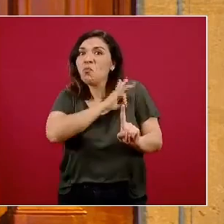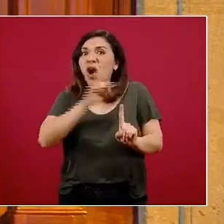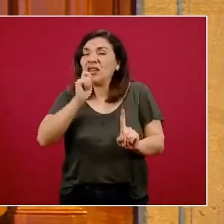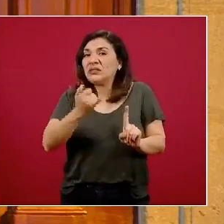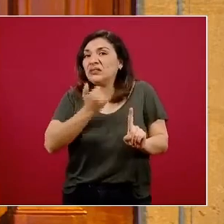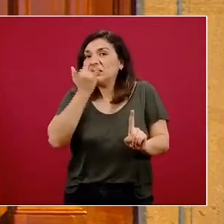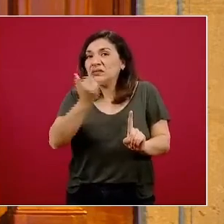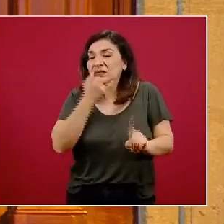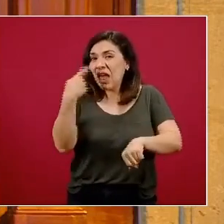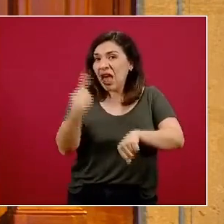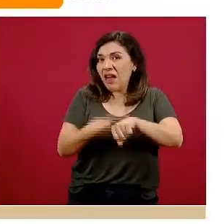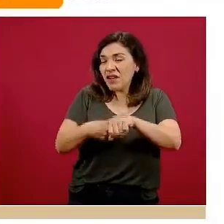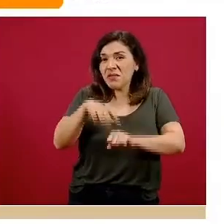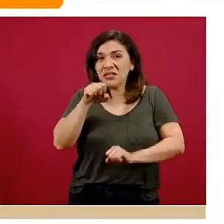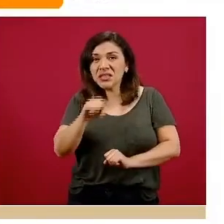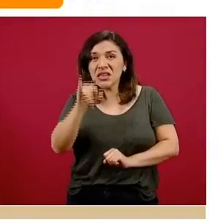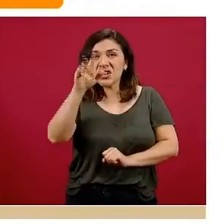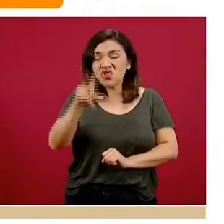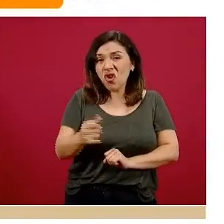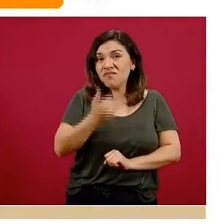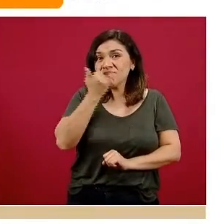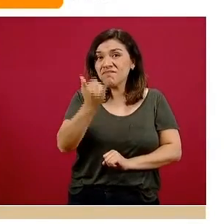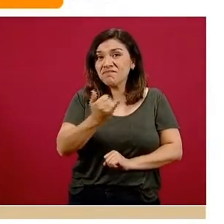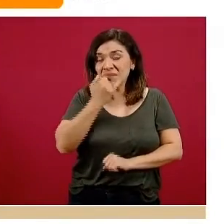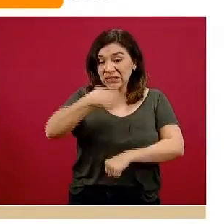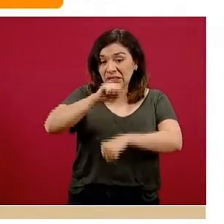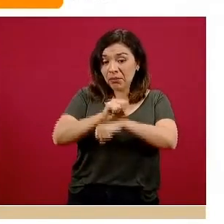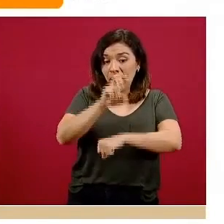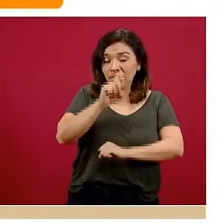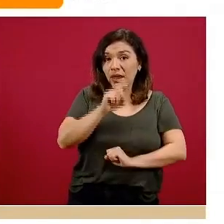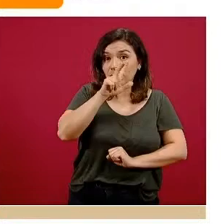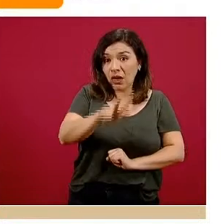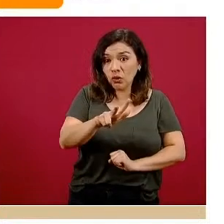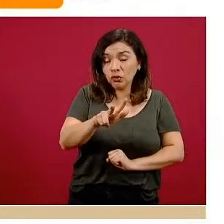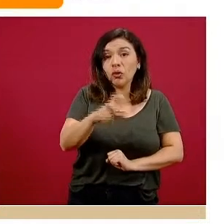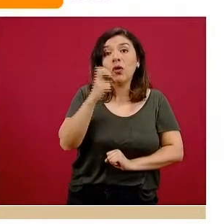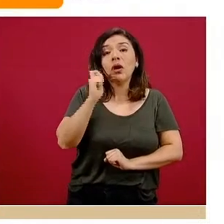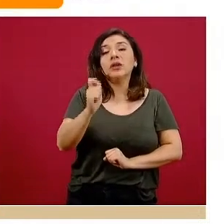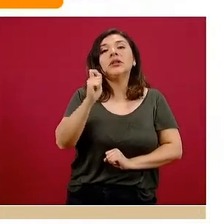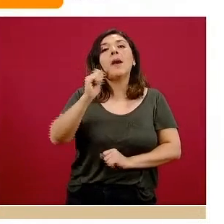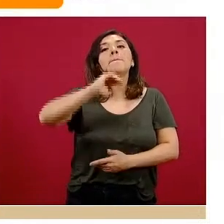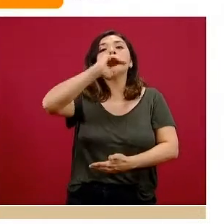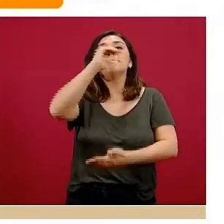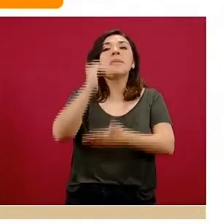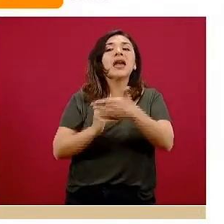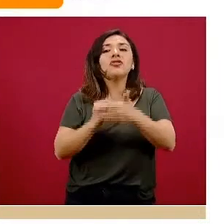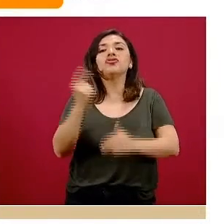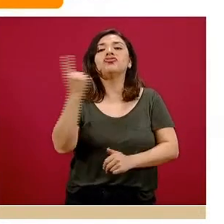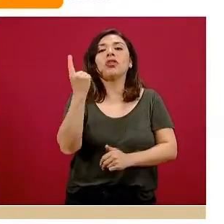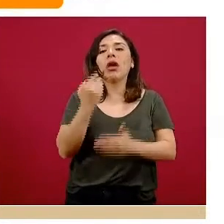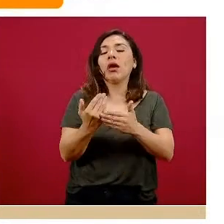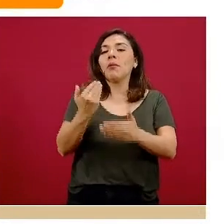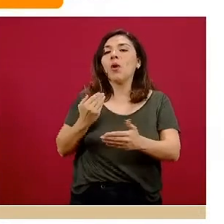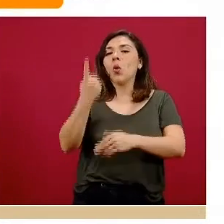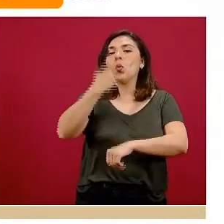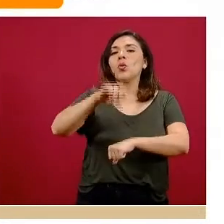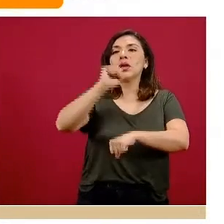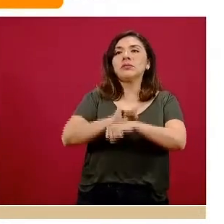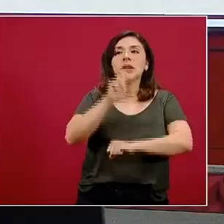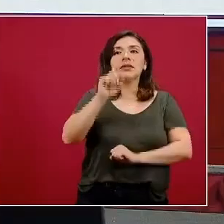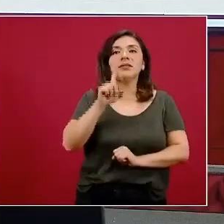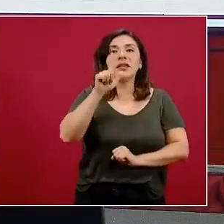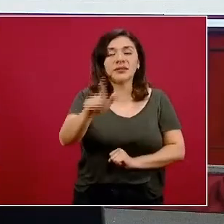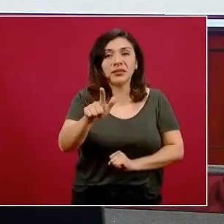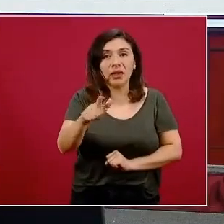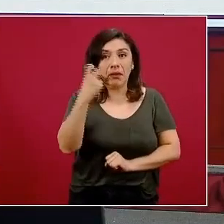signos y síntomas de la enfermedad como sospechosos en la semana 38, es menor que en la semana 37,